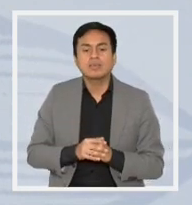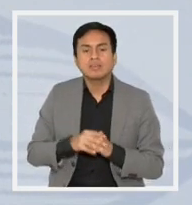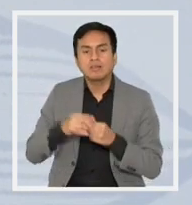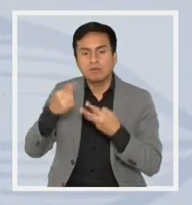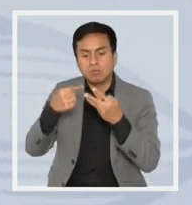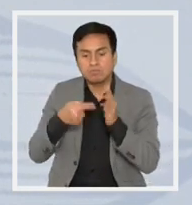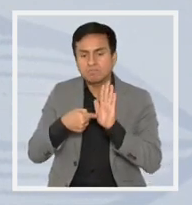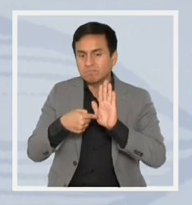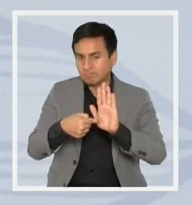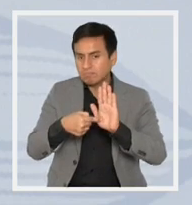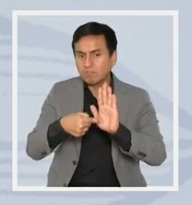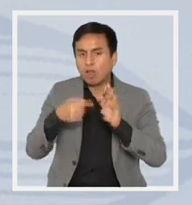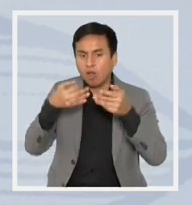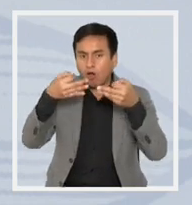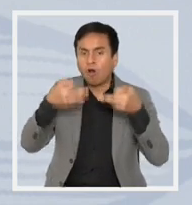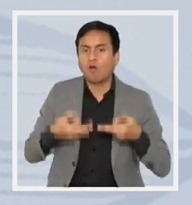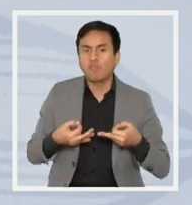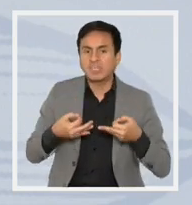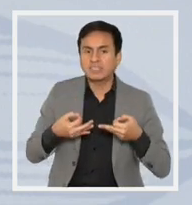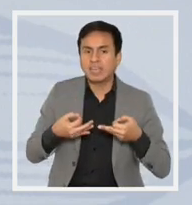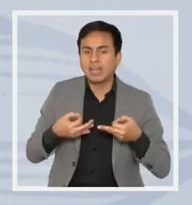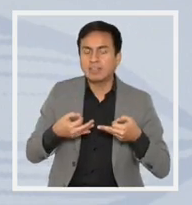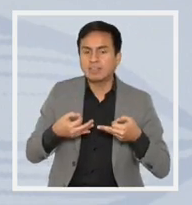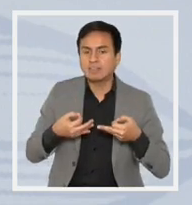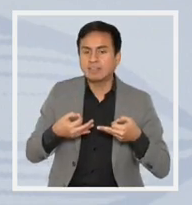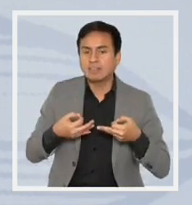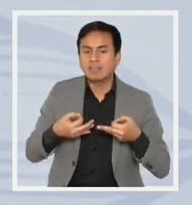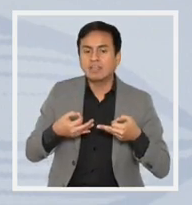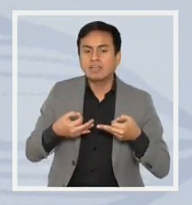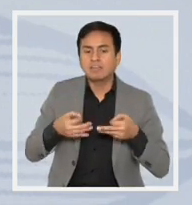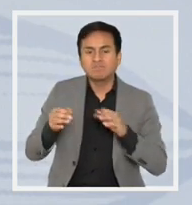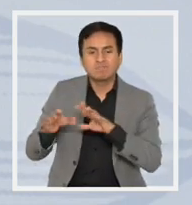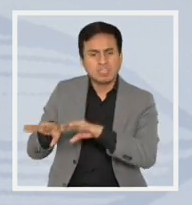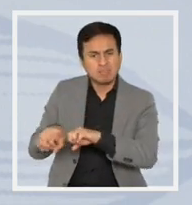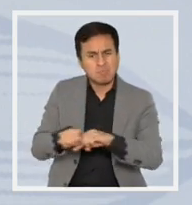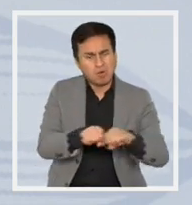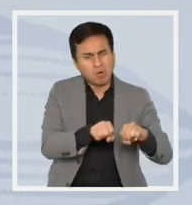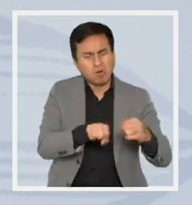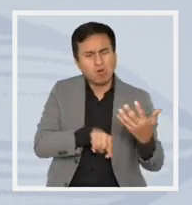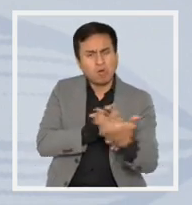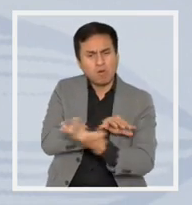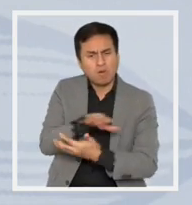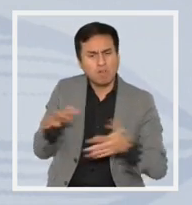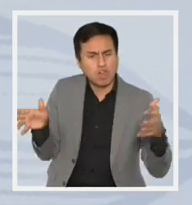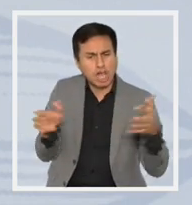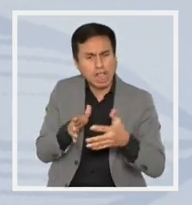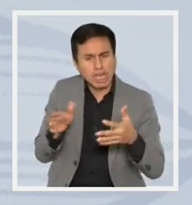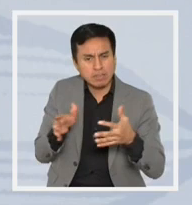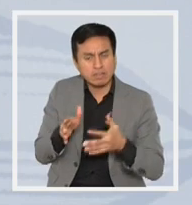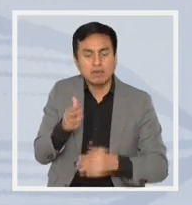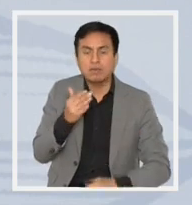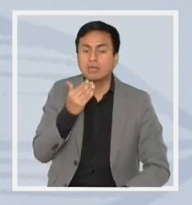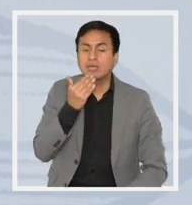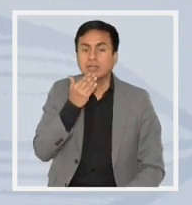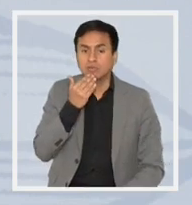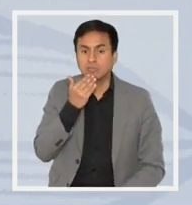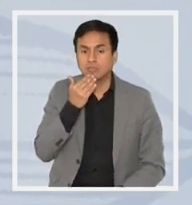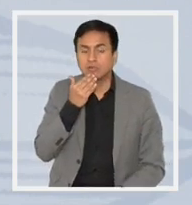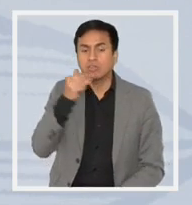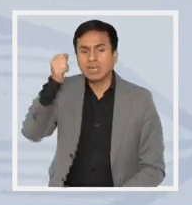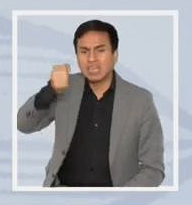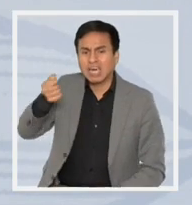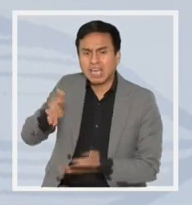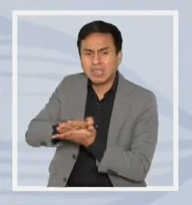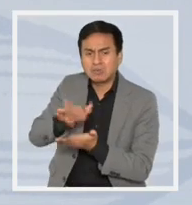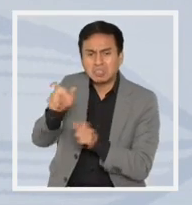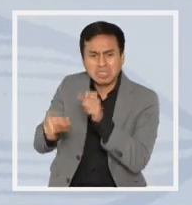develando de esta manera, de manera oficial, el despojo, la violencia e incluso el